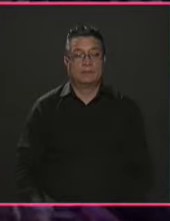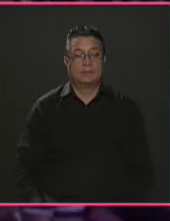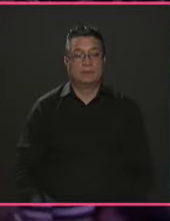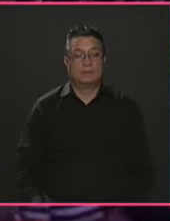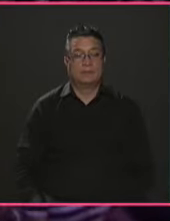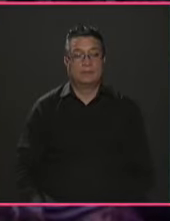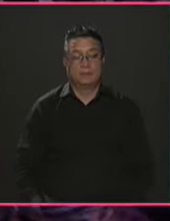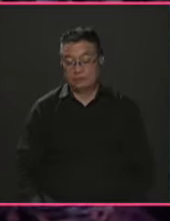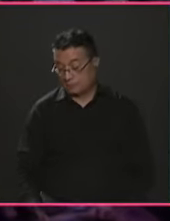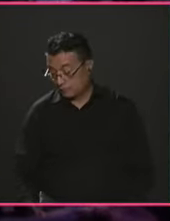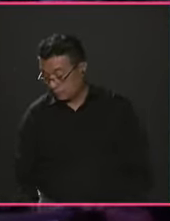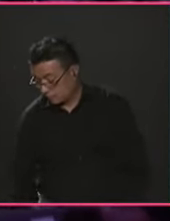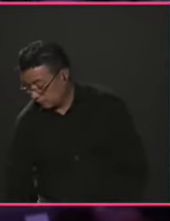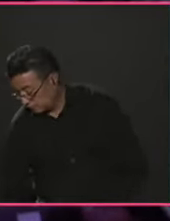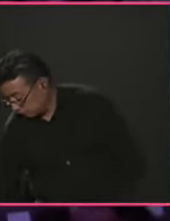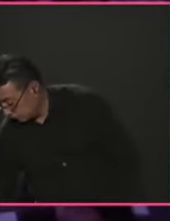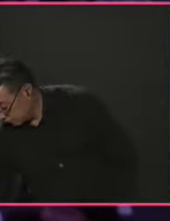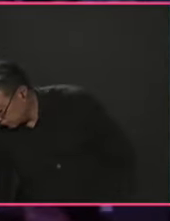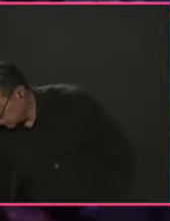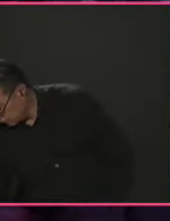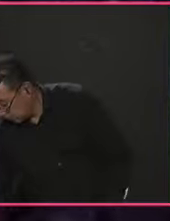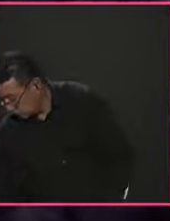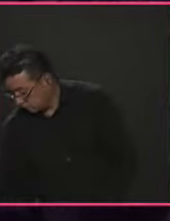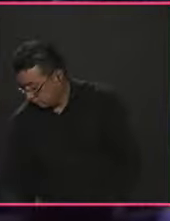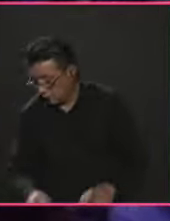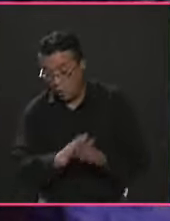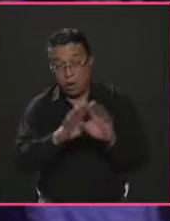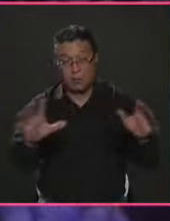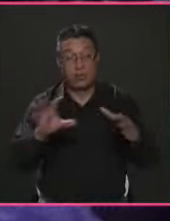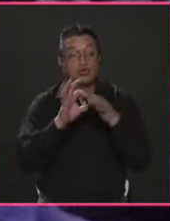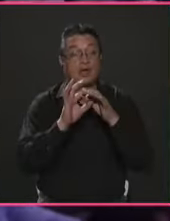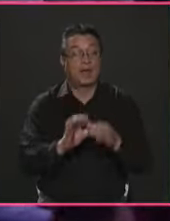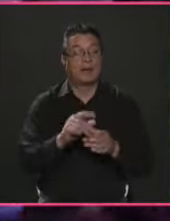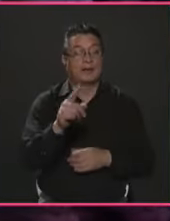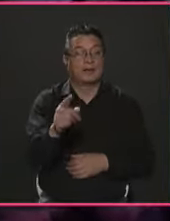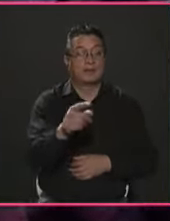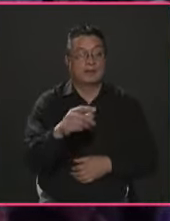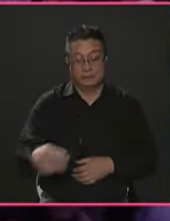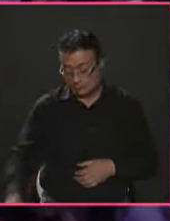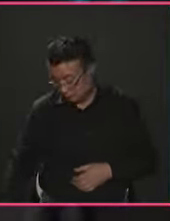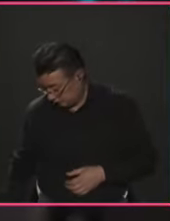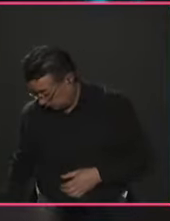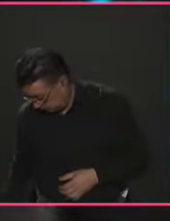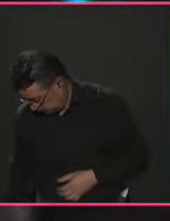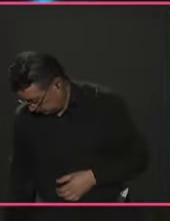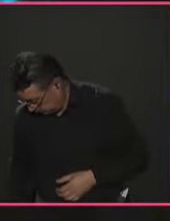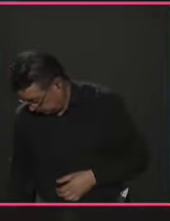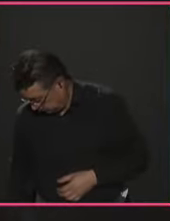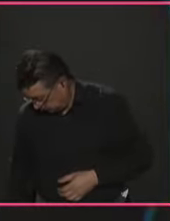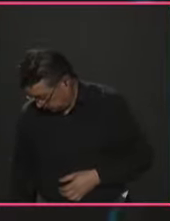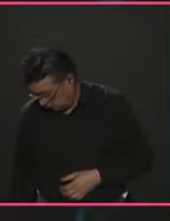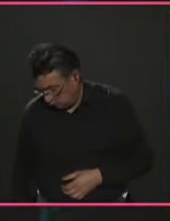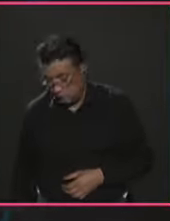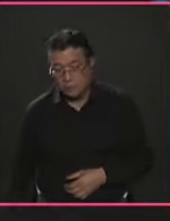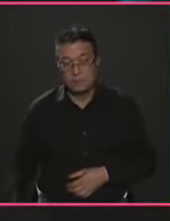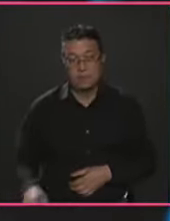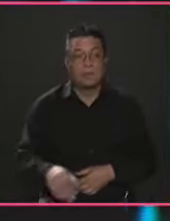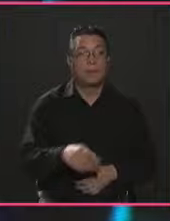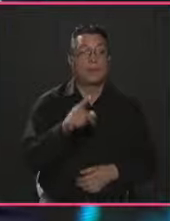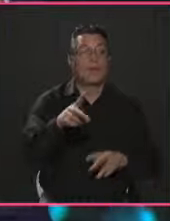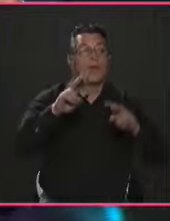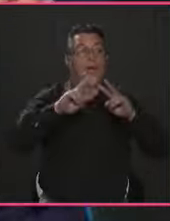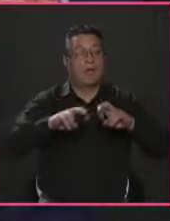tiempo Muchas gracias por estamos aprendiendo muchísimo de distintas